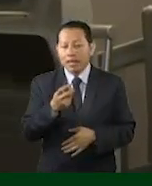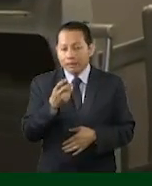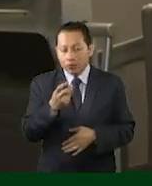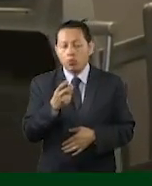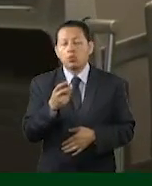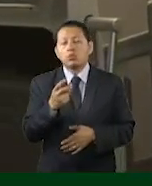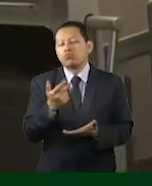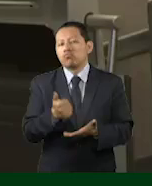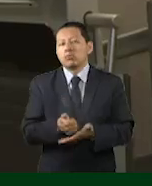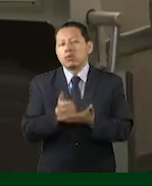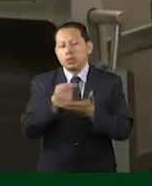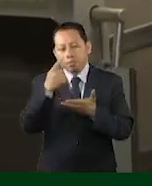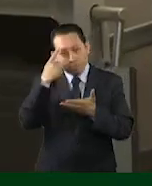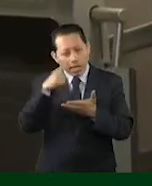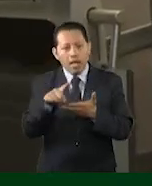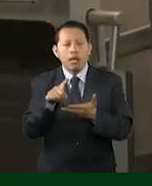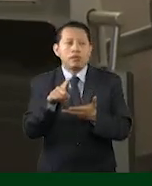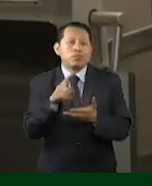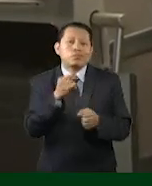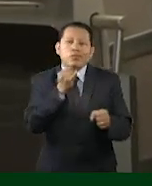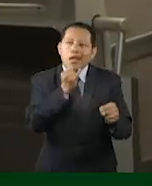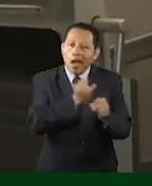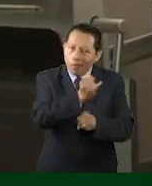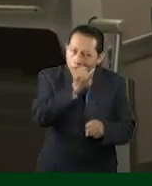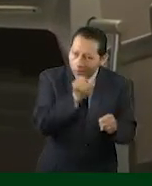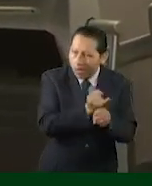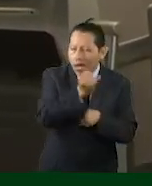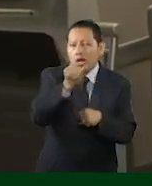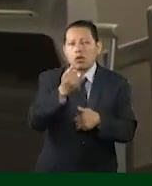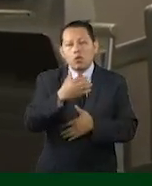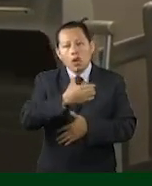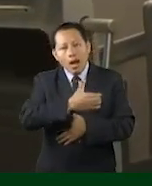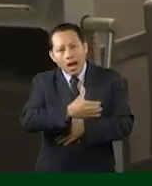que el carpintero, el campesino,